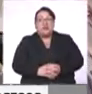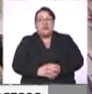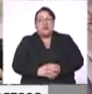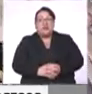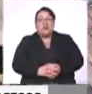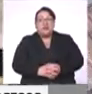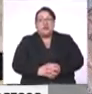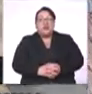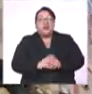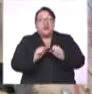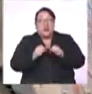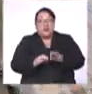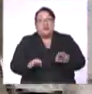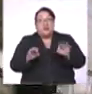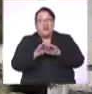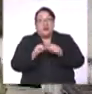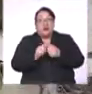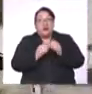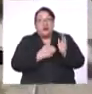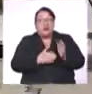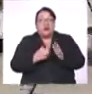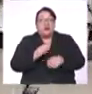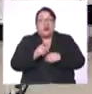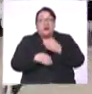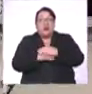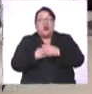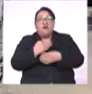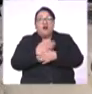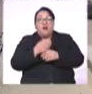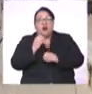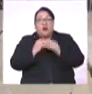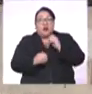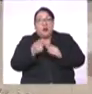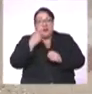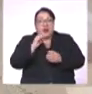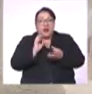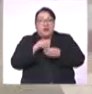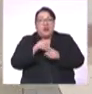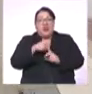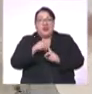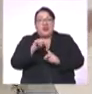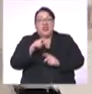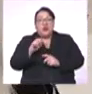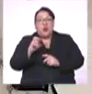siendo indispensable la implementación de las medidas correctivas para la titulación.